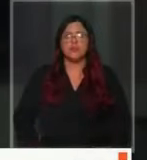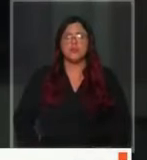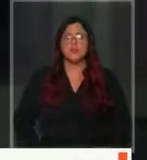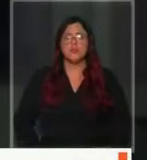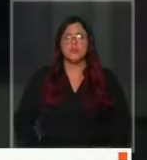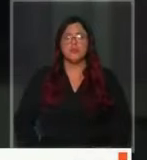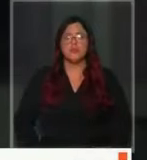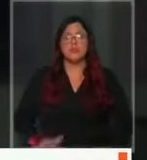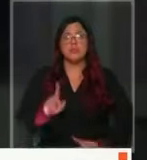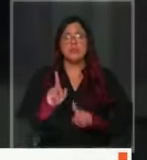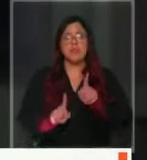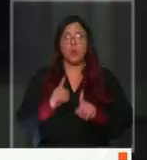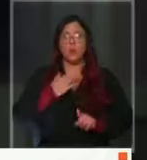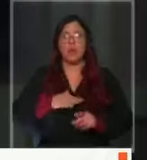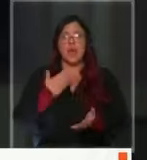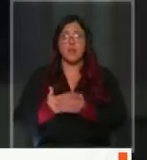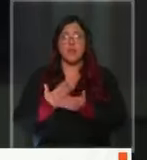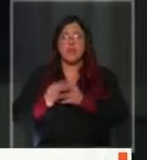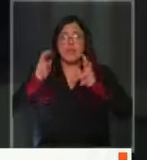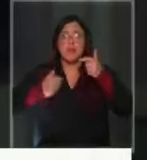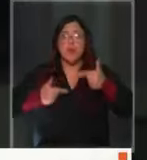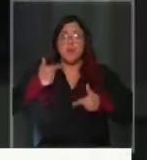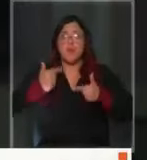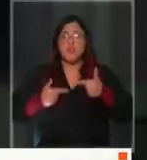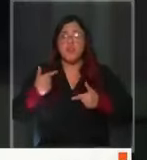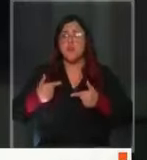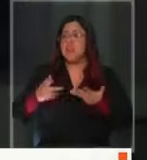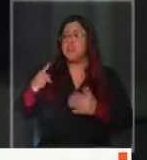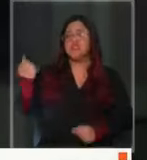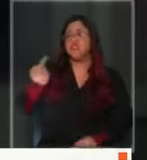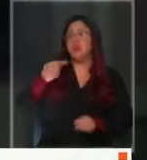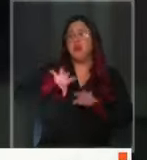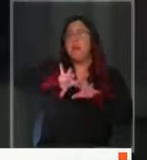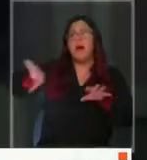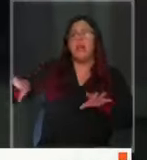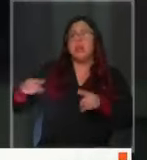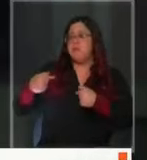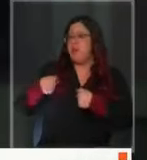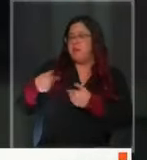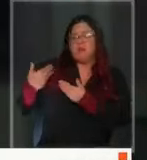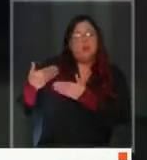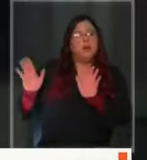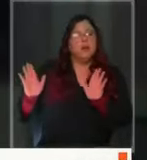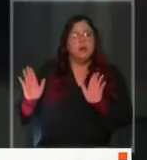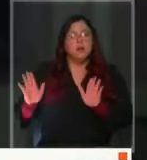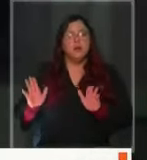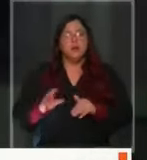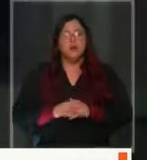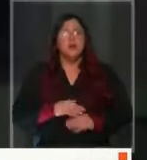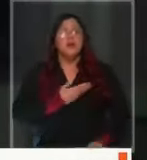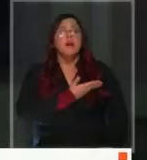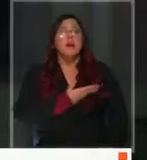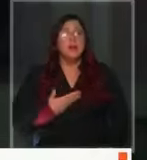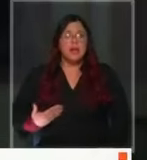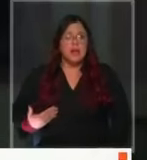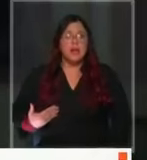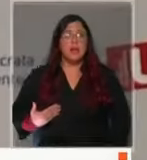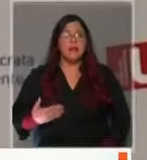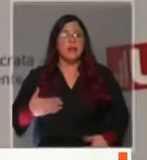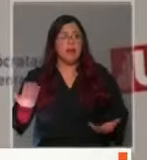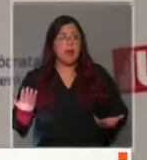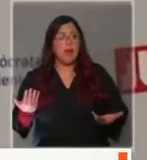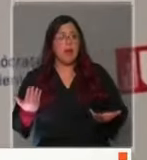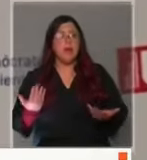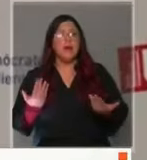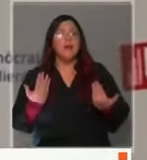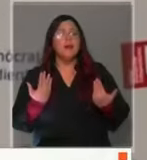Si alguien quiere sacar provecho político de corto plazo, que pelee solo. A mí no me va a encontrar. El presidente está obsesionado con la UDI, porque la